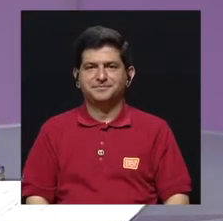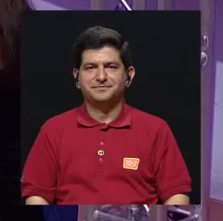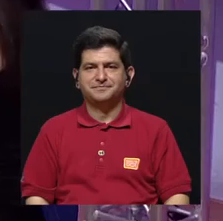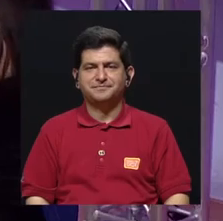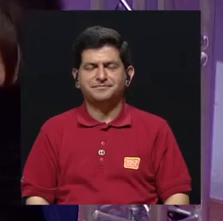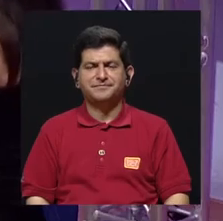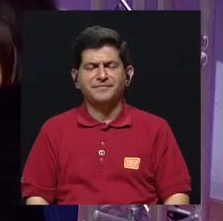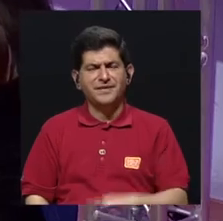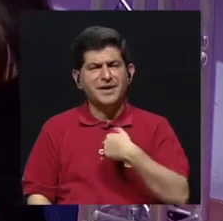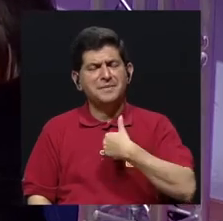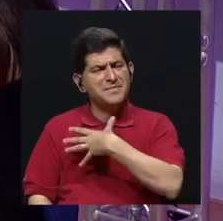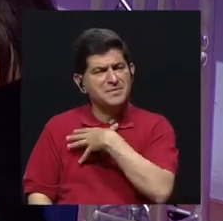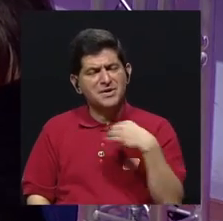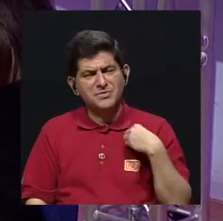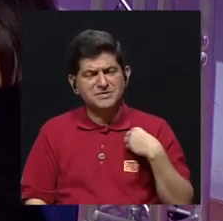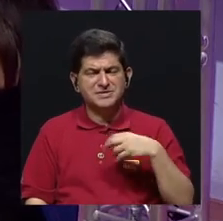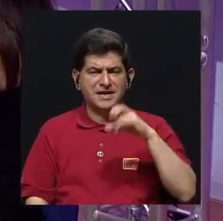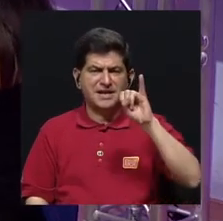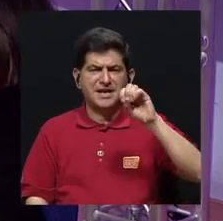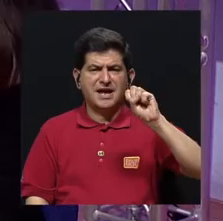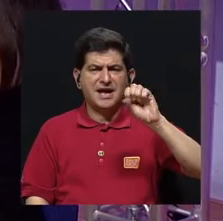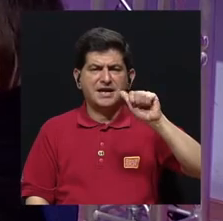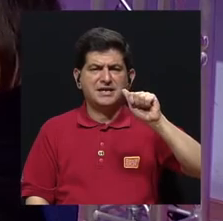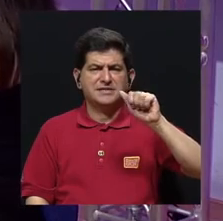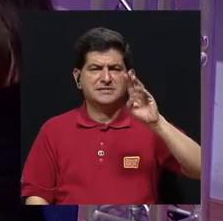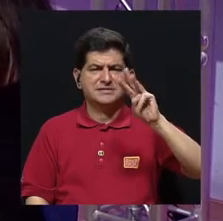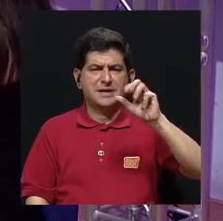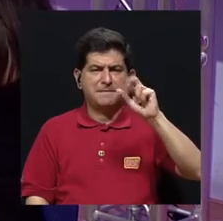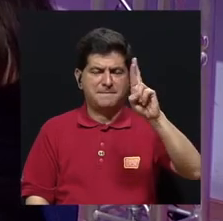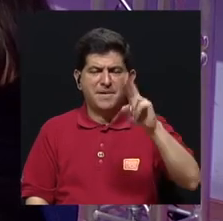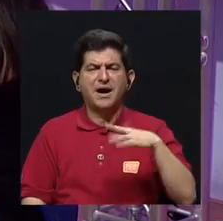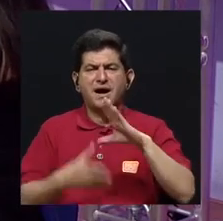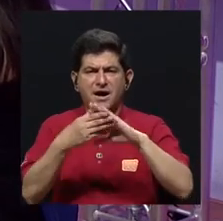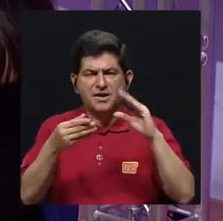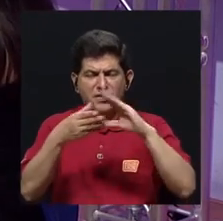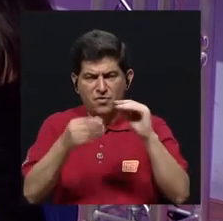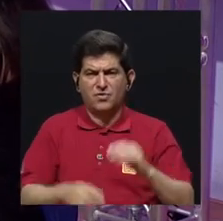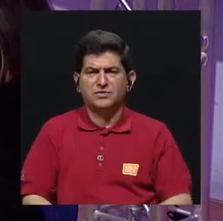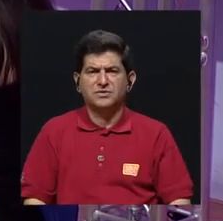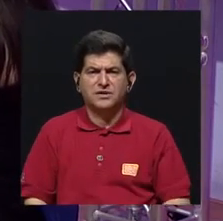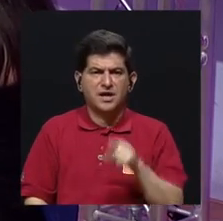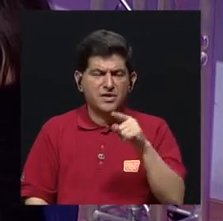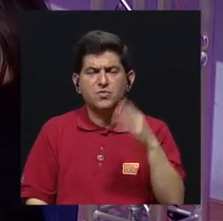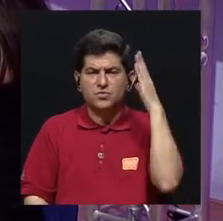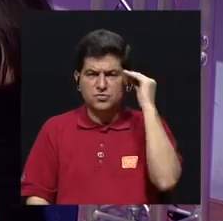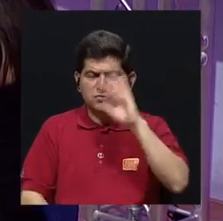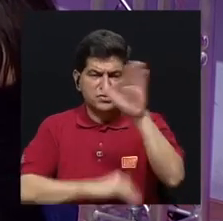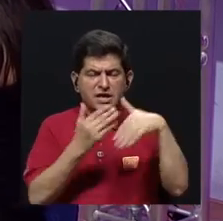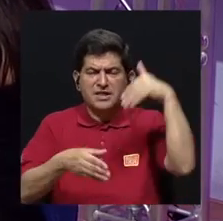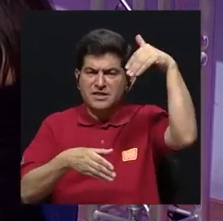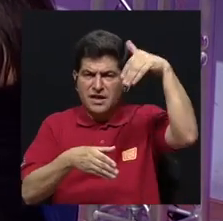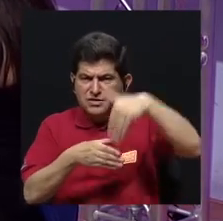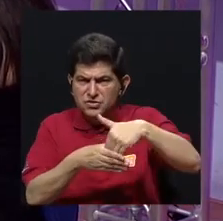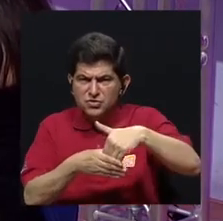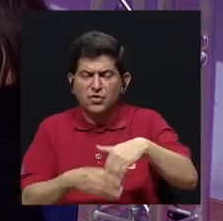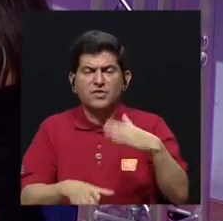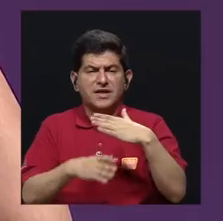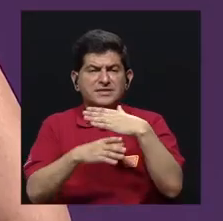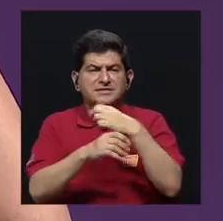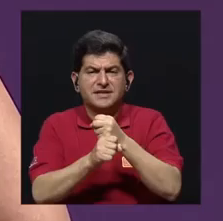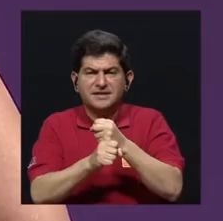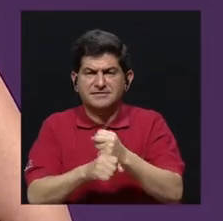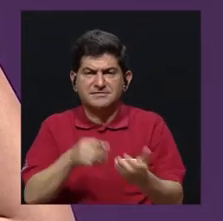Tal vez me gustaría que Isa me contara un poco como cuáles vivencias, digamos, recupera, digamos, de todas las intervenciones que han